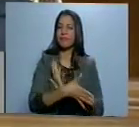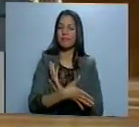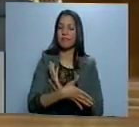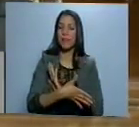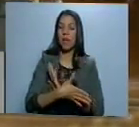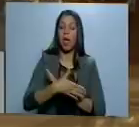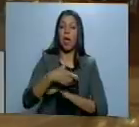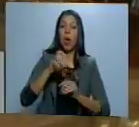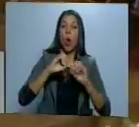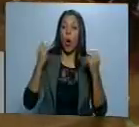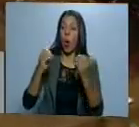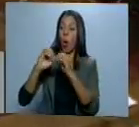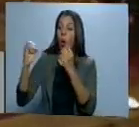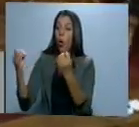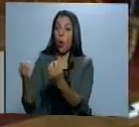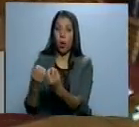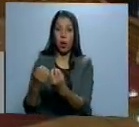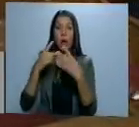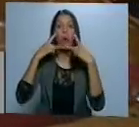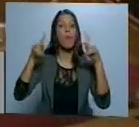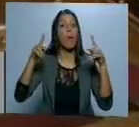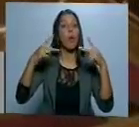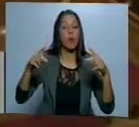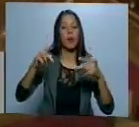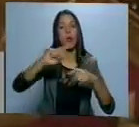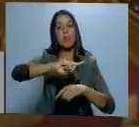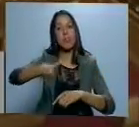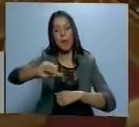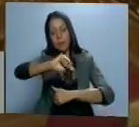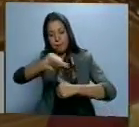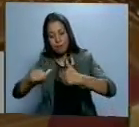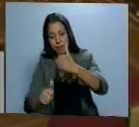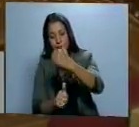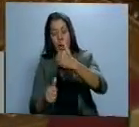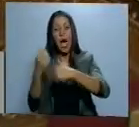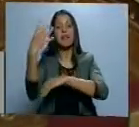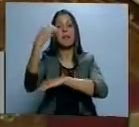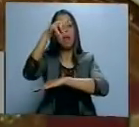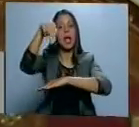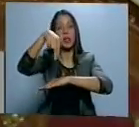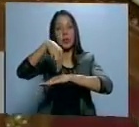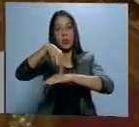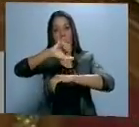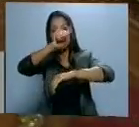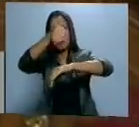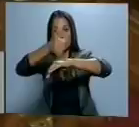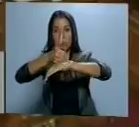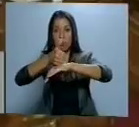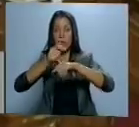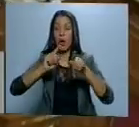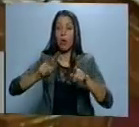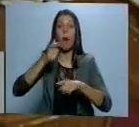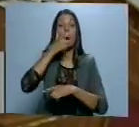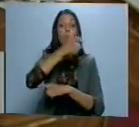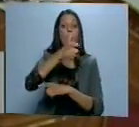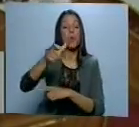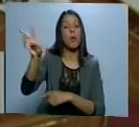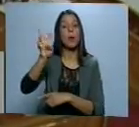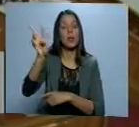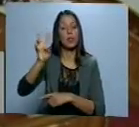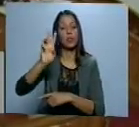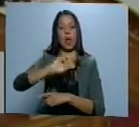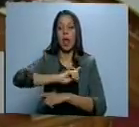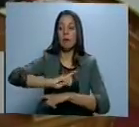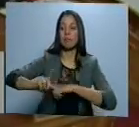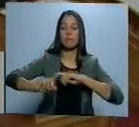poder público se encuentran subordinados a la Asamblea Nacional Constituyente como expresión del poder originario del pueblo venezolano en